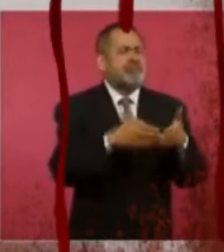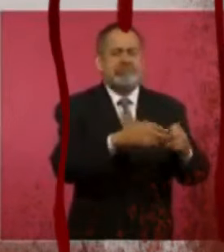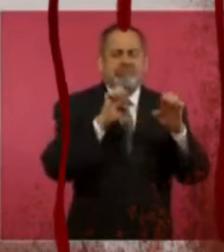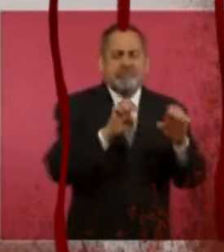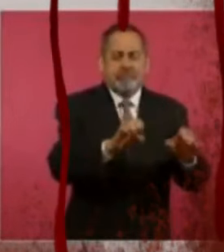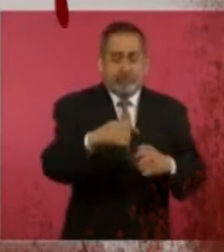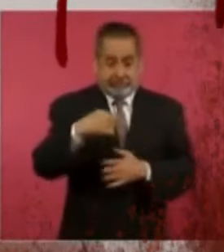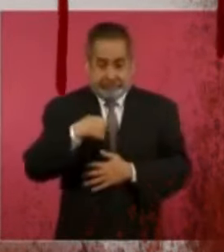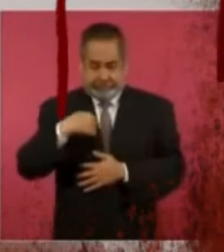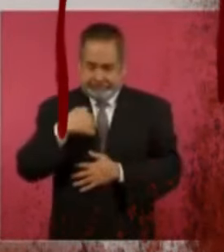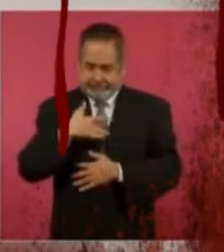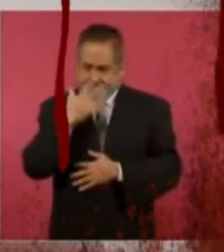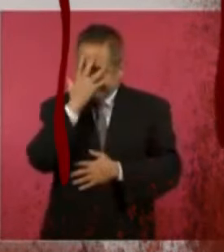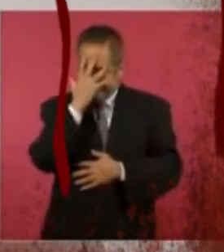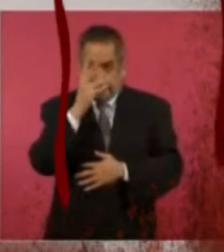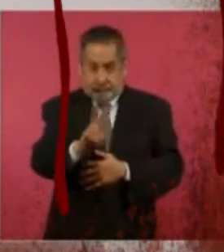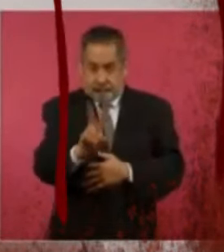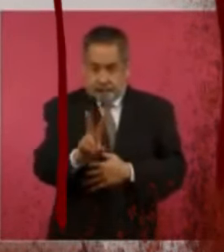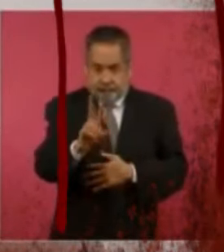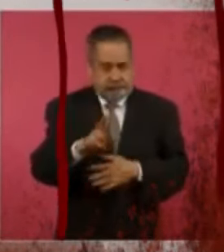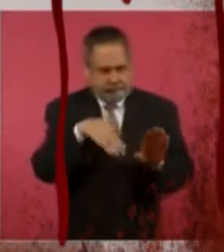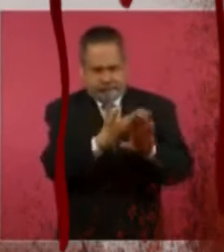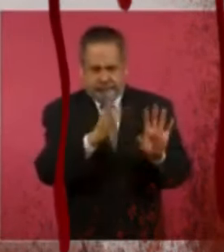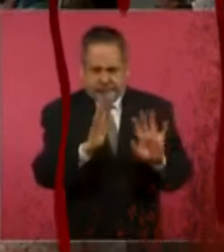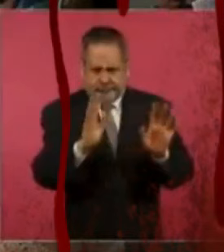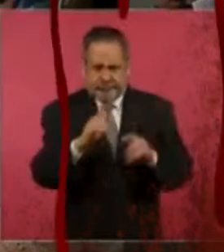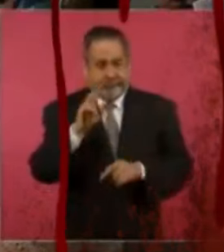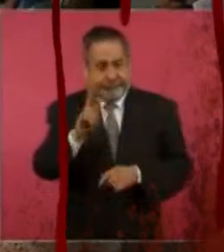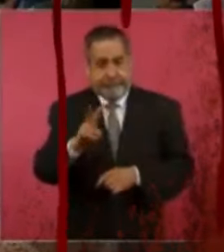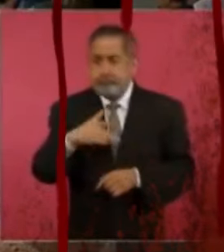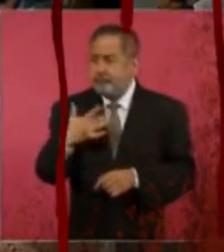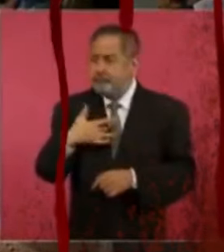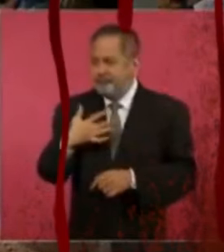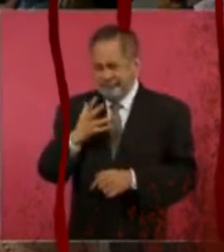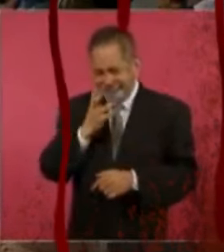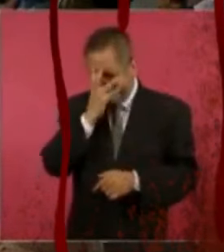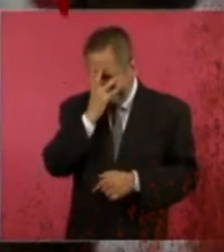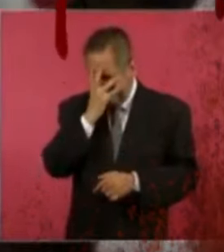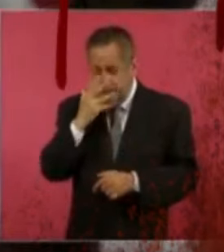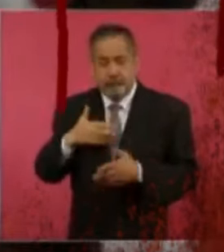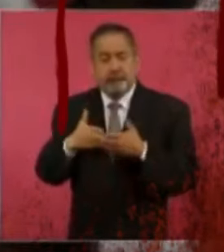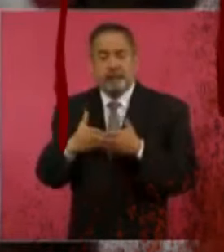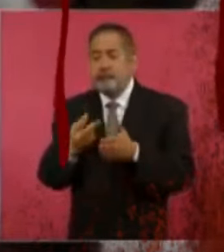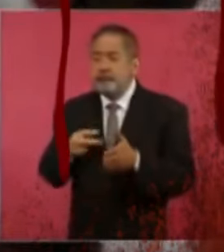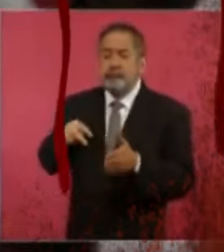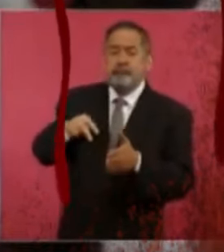sí. Pero a quienes no les daría un gramo de pena es a sus coyotes del bienestar. ¡Esos